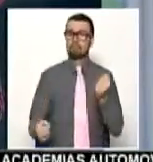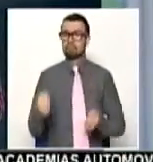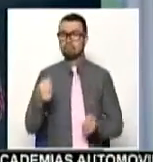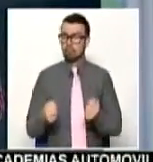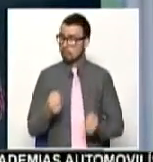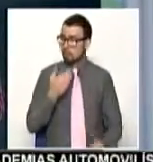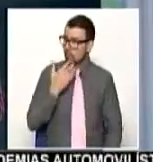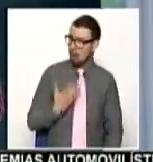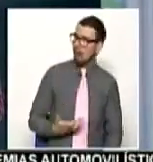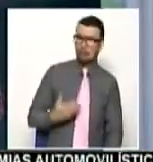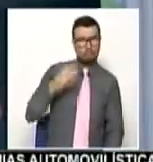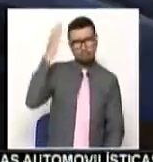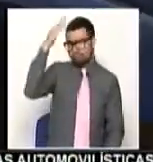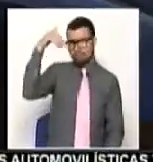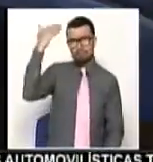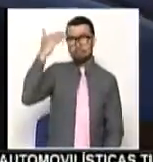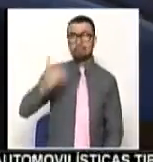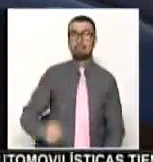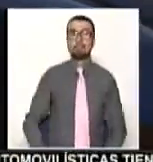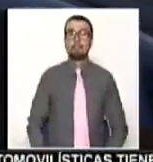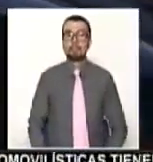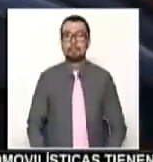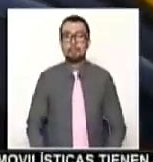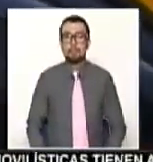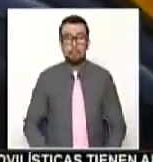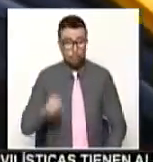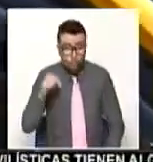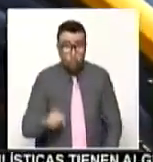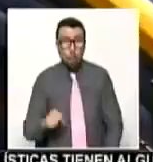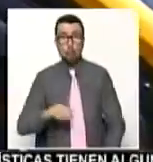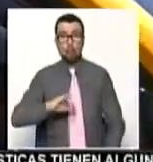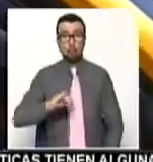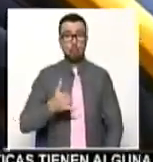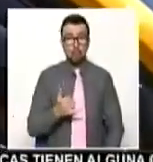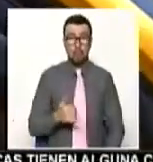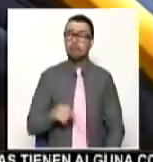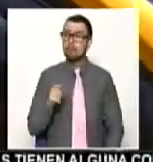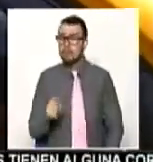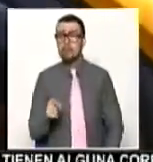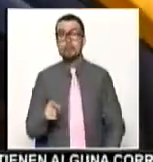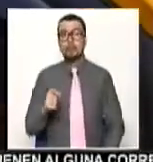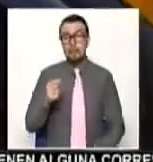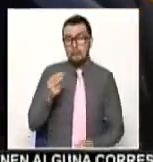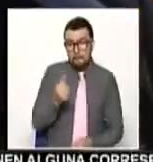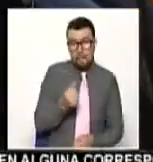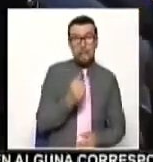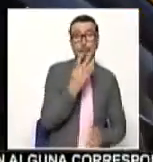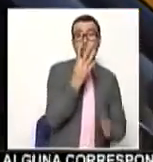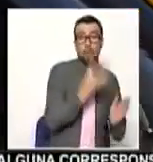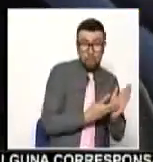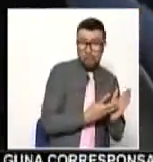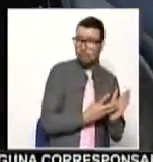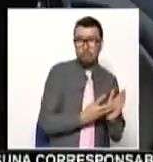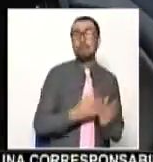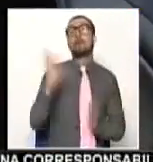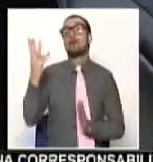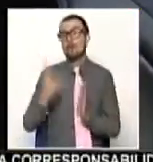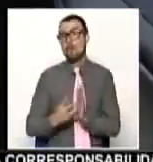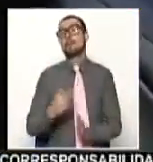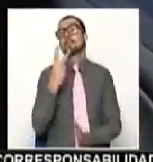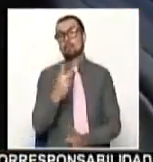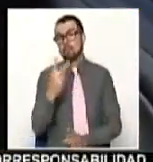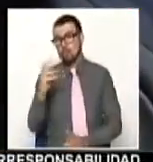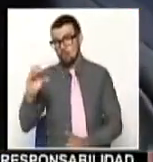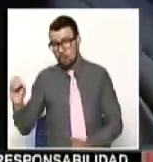sorpresa. A partir de hoy jueves, la carrera mínima en Armenia pasa de 4.000 a 4.200